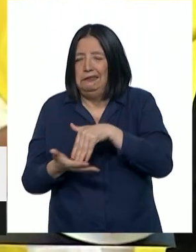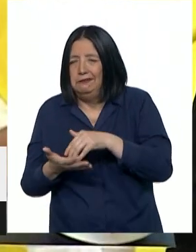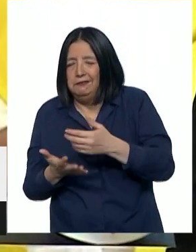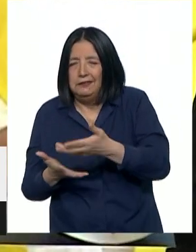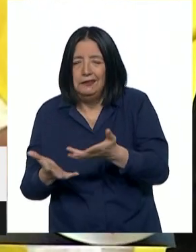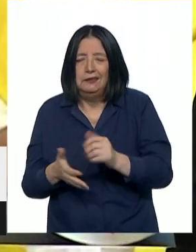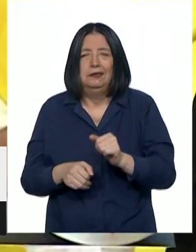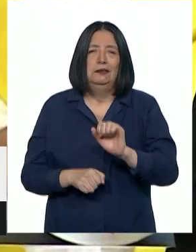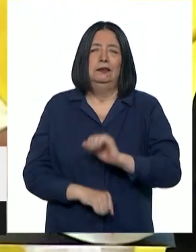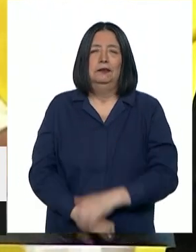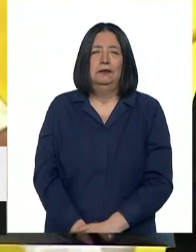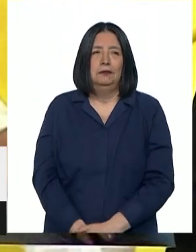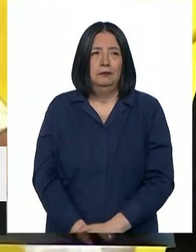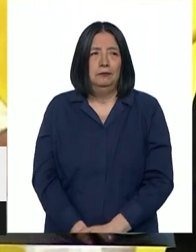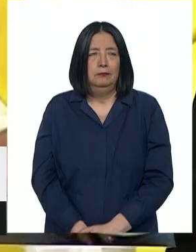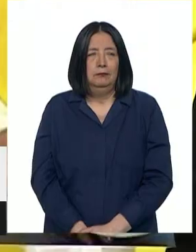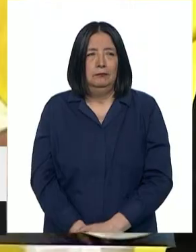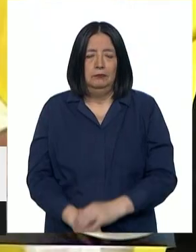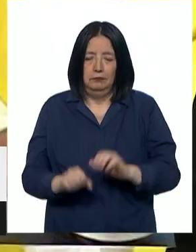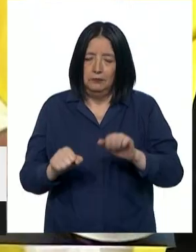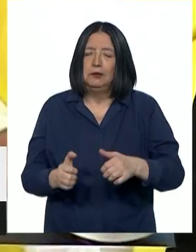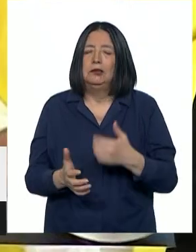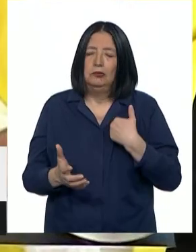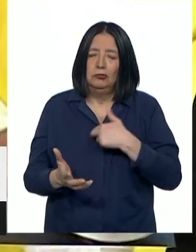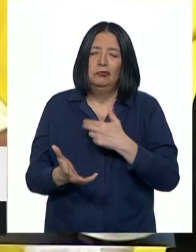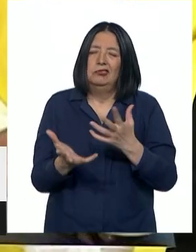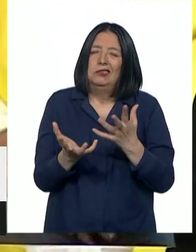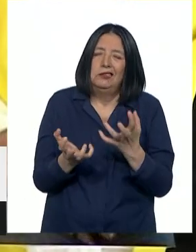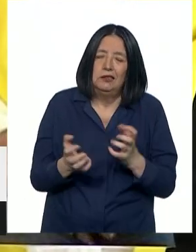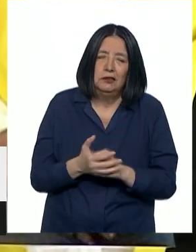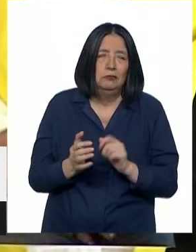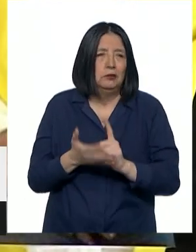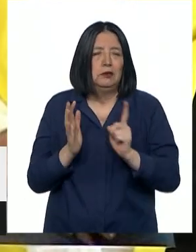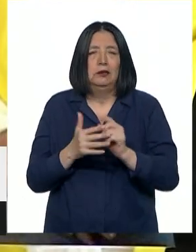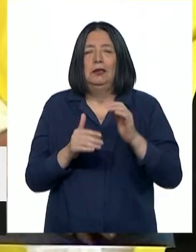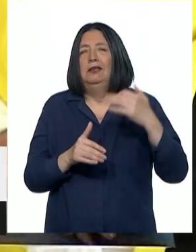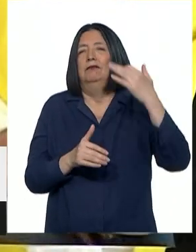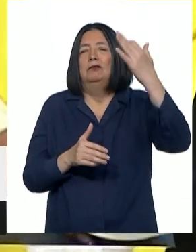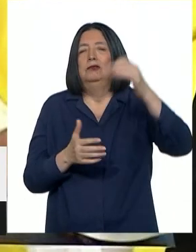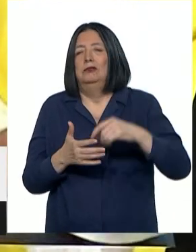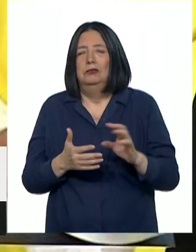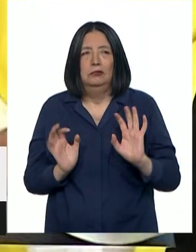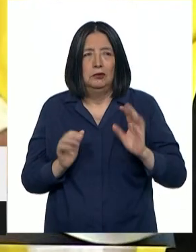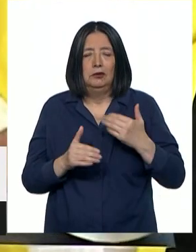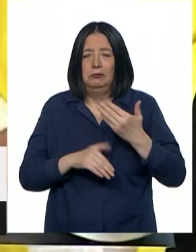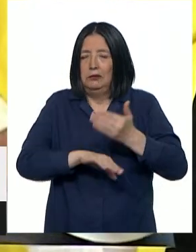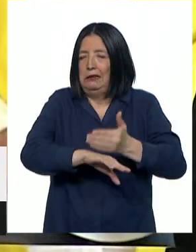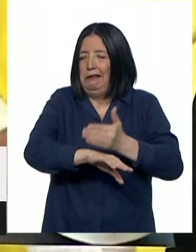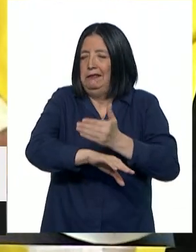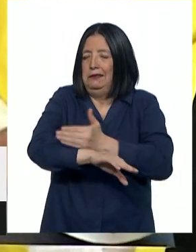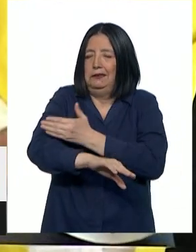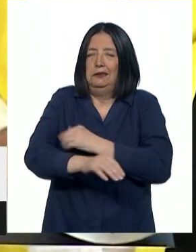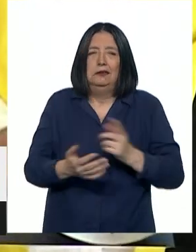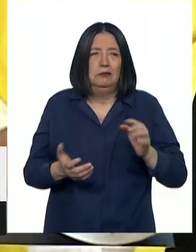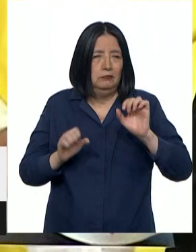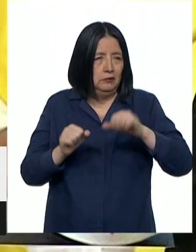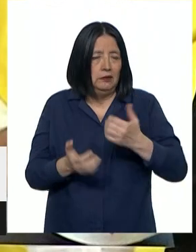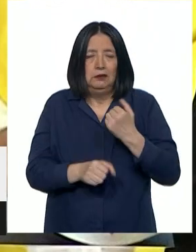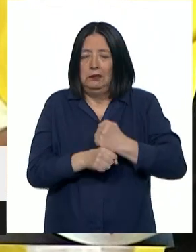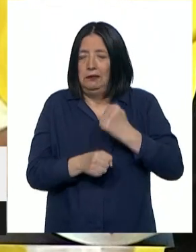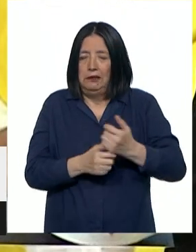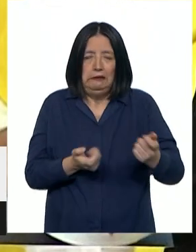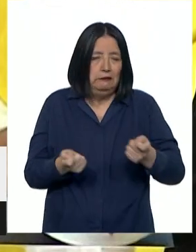vulnerables. Pues añoramos a no tener en adelante, conforme vamos avanzando en hacer